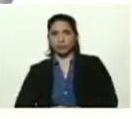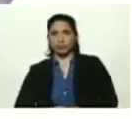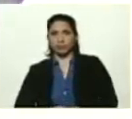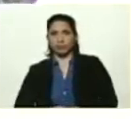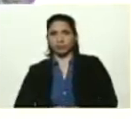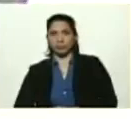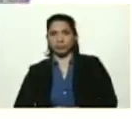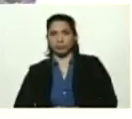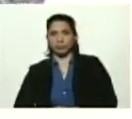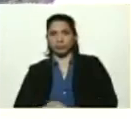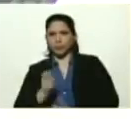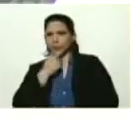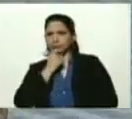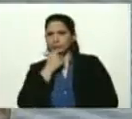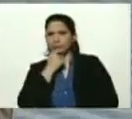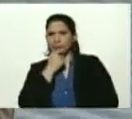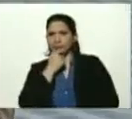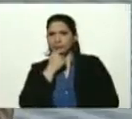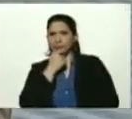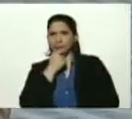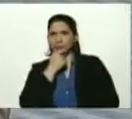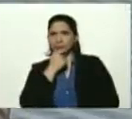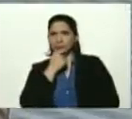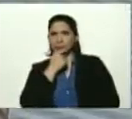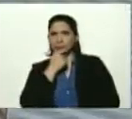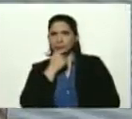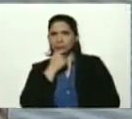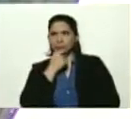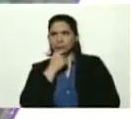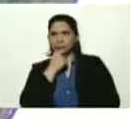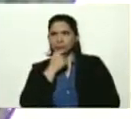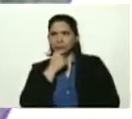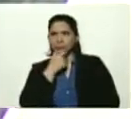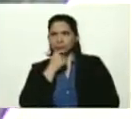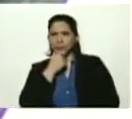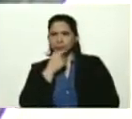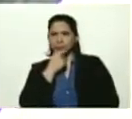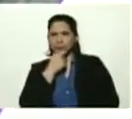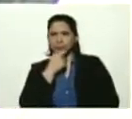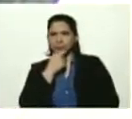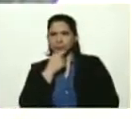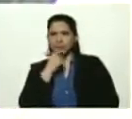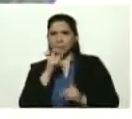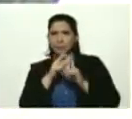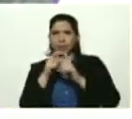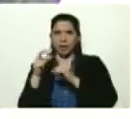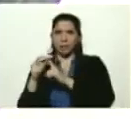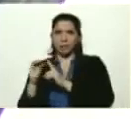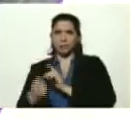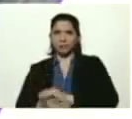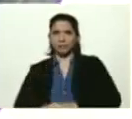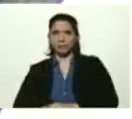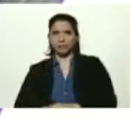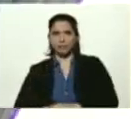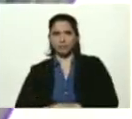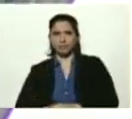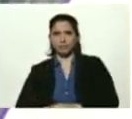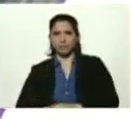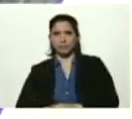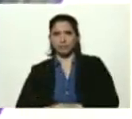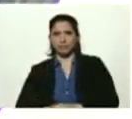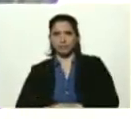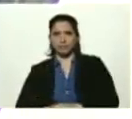Tú hablas inglés, pues tú eres piloto. The Room Where It Happened, A White House Memoir.